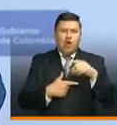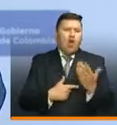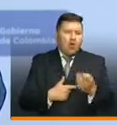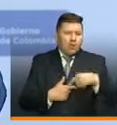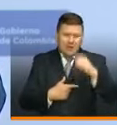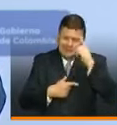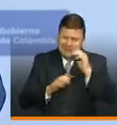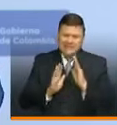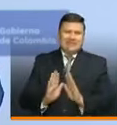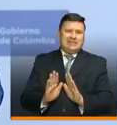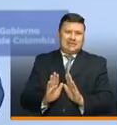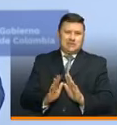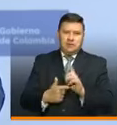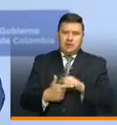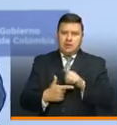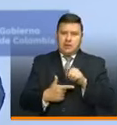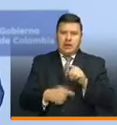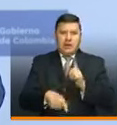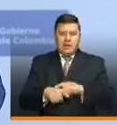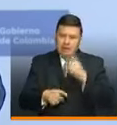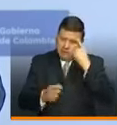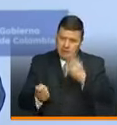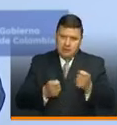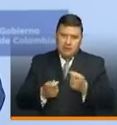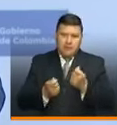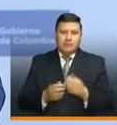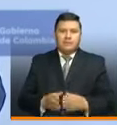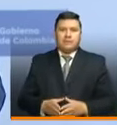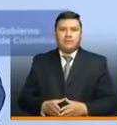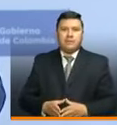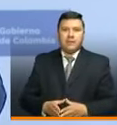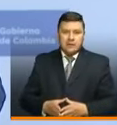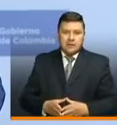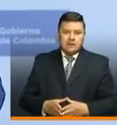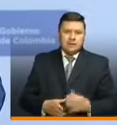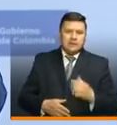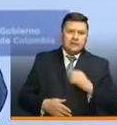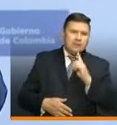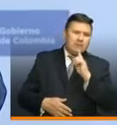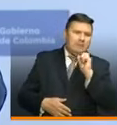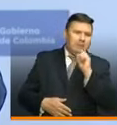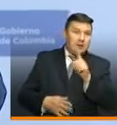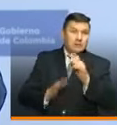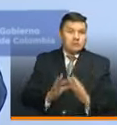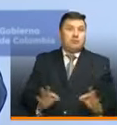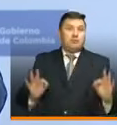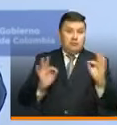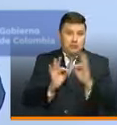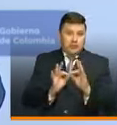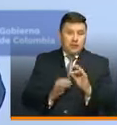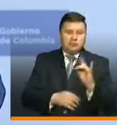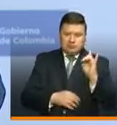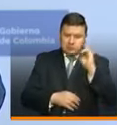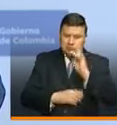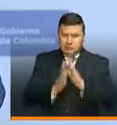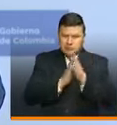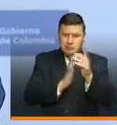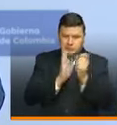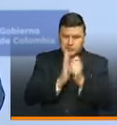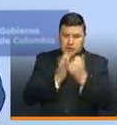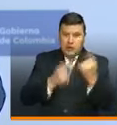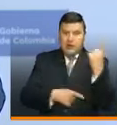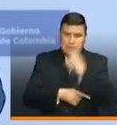podemos contener un nuevo pico al tiempo que reactivamos la economía? Esa es la pregunta importante. Vamos a escuchar este mensaje varias veces